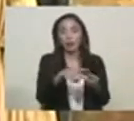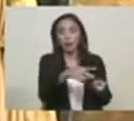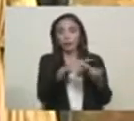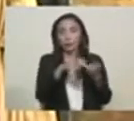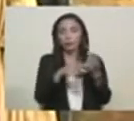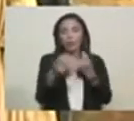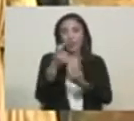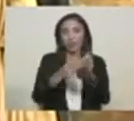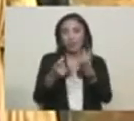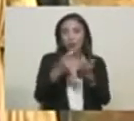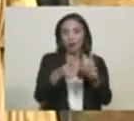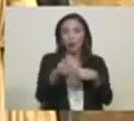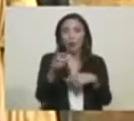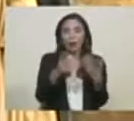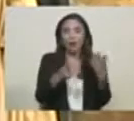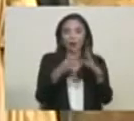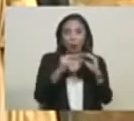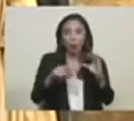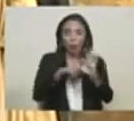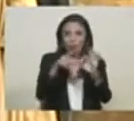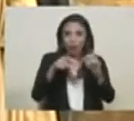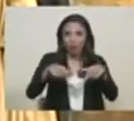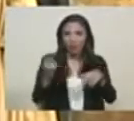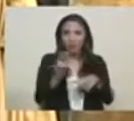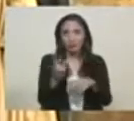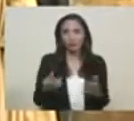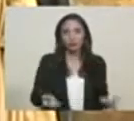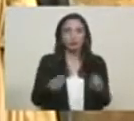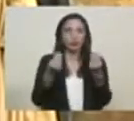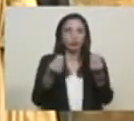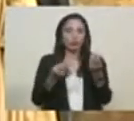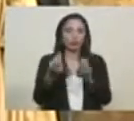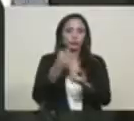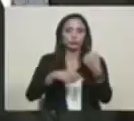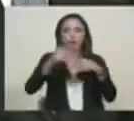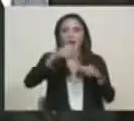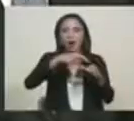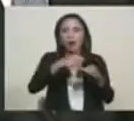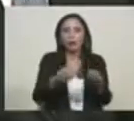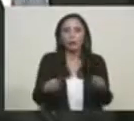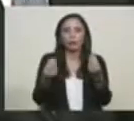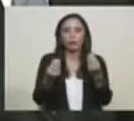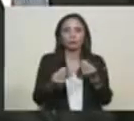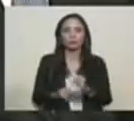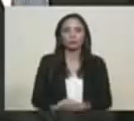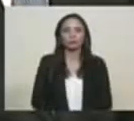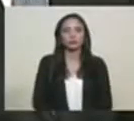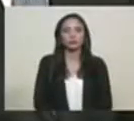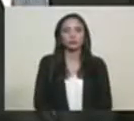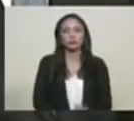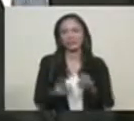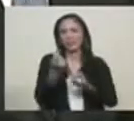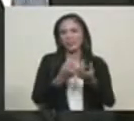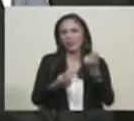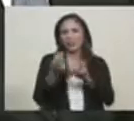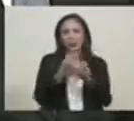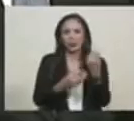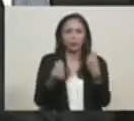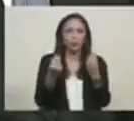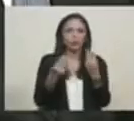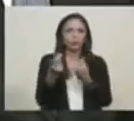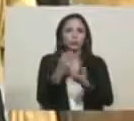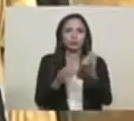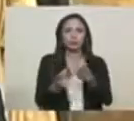se pierda de vista papá se pierda de vista y eso es dinero que recogemos